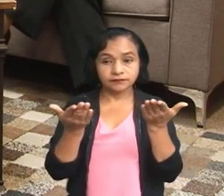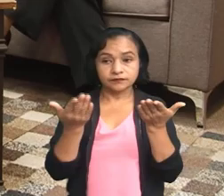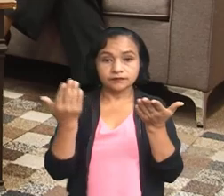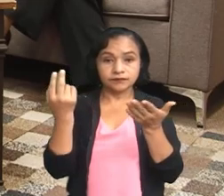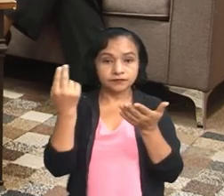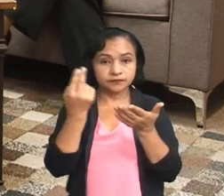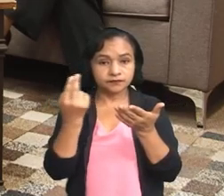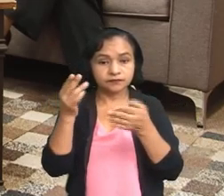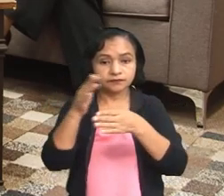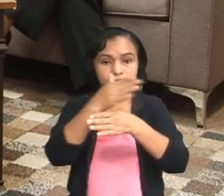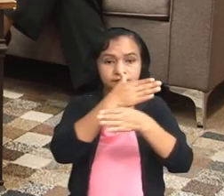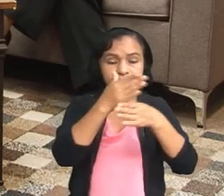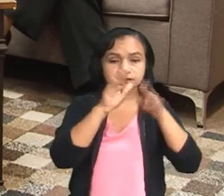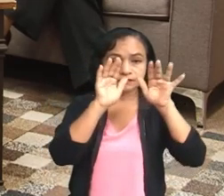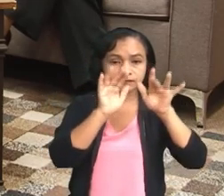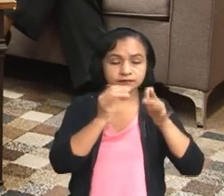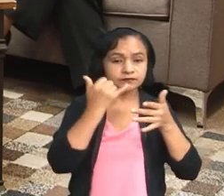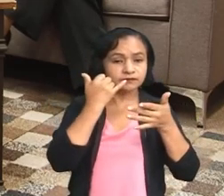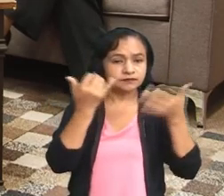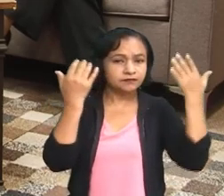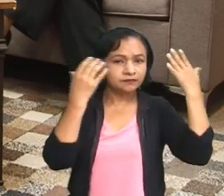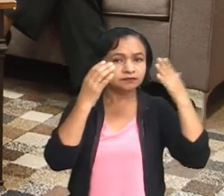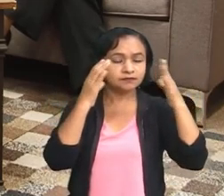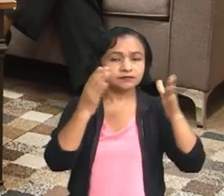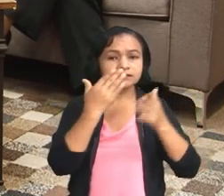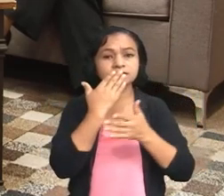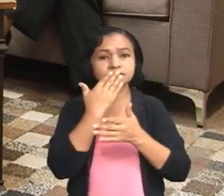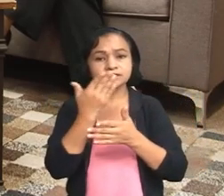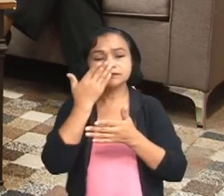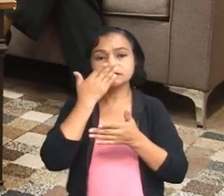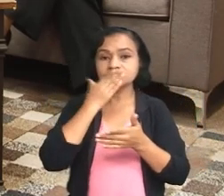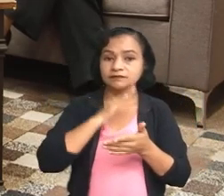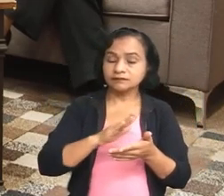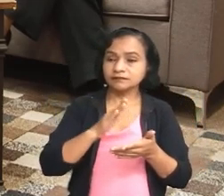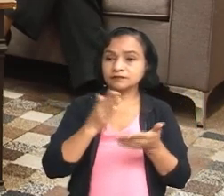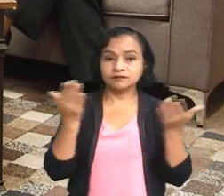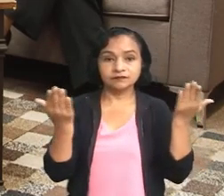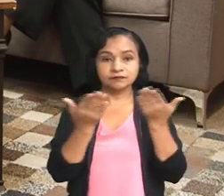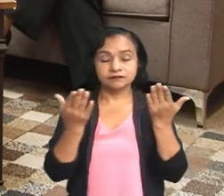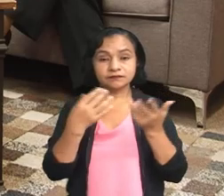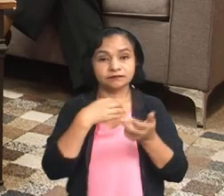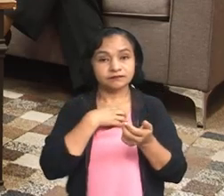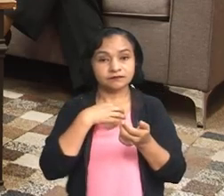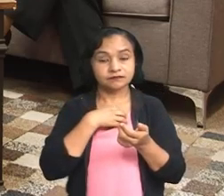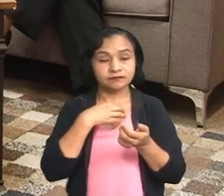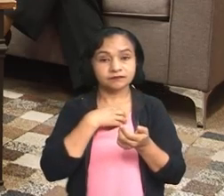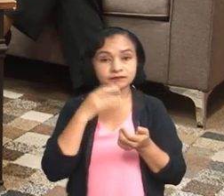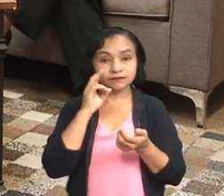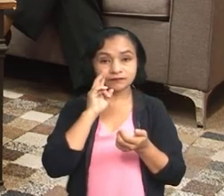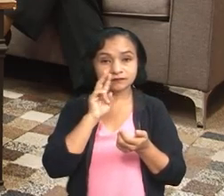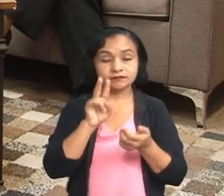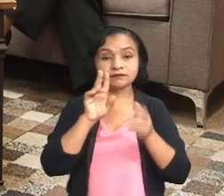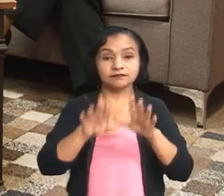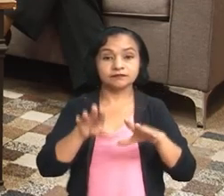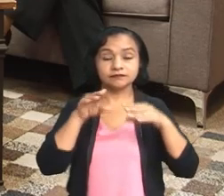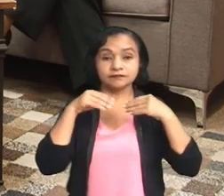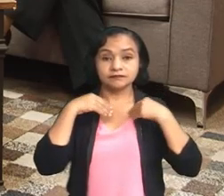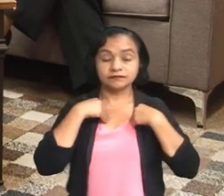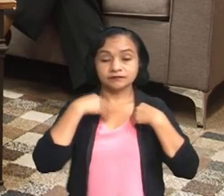tecnología tiene aspectos positivos y tiene aspectos negativos, depende cómo usted lo asuma, con